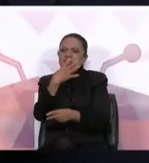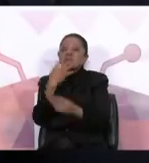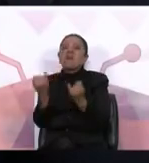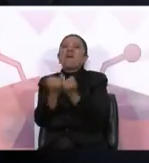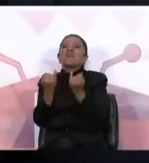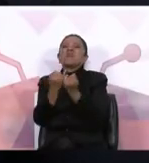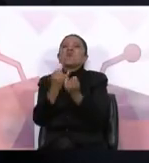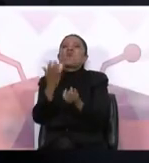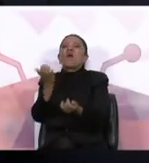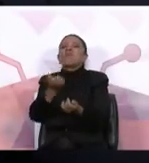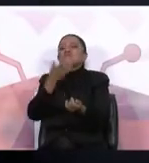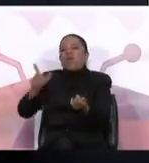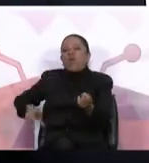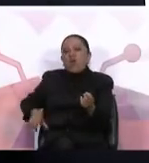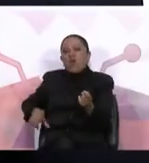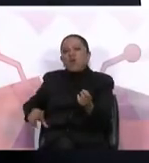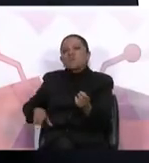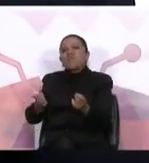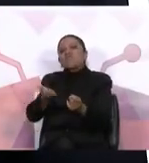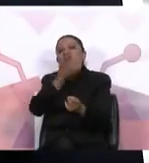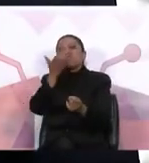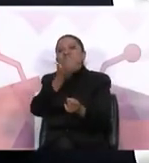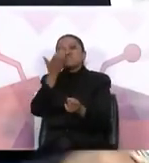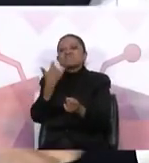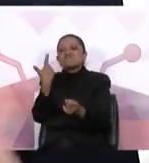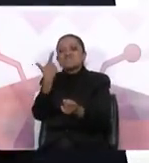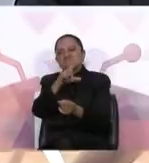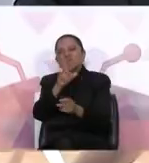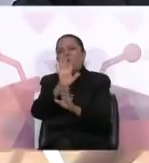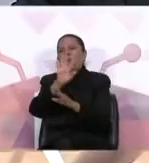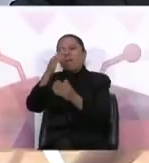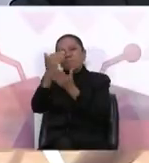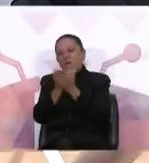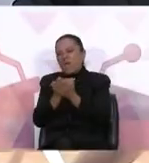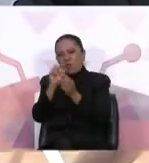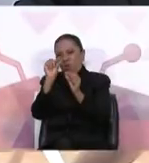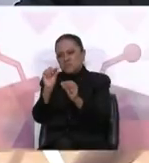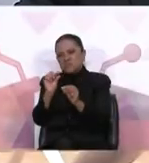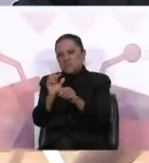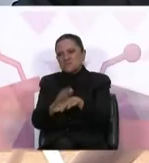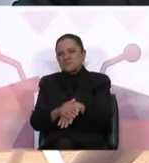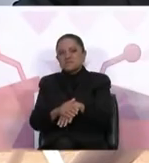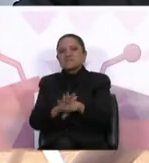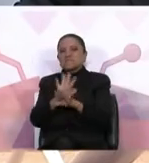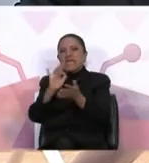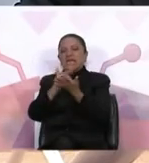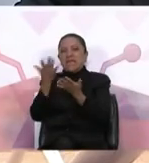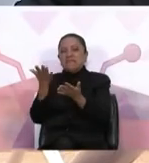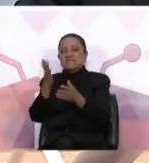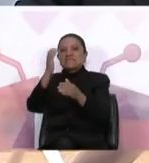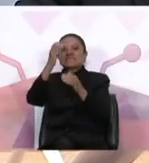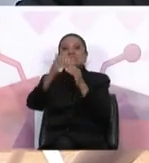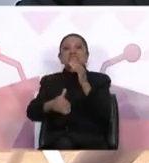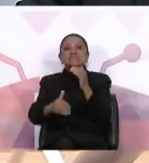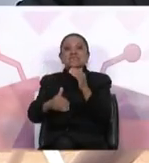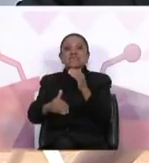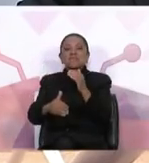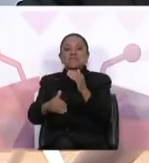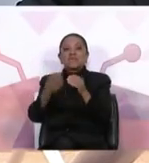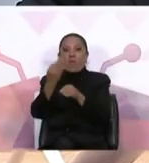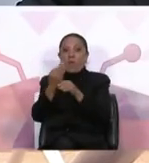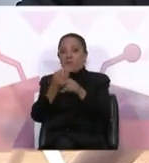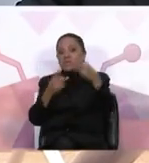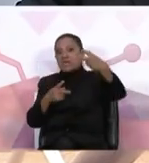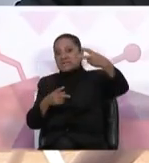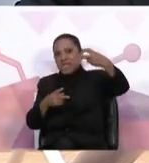controlada y disminuida lo menos posible gracias candidata terminamos la ronda 2 el segmento